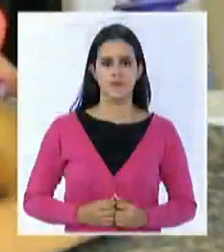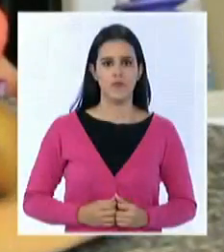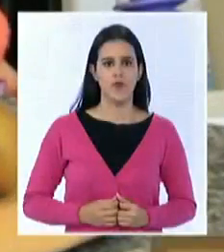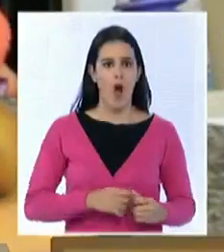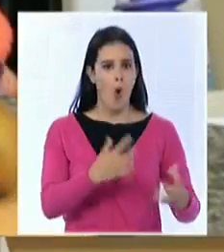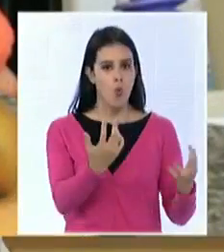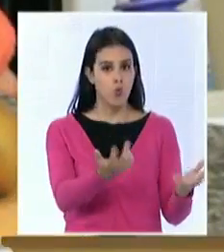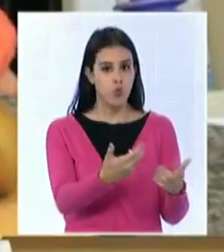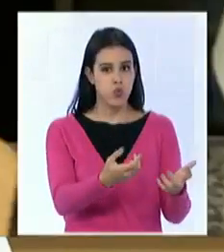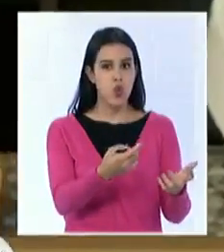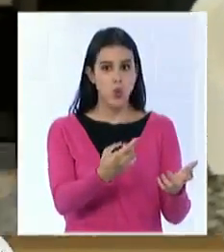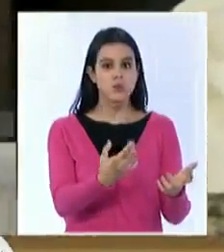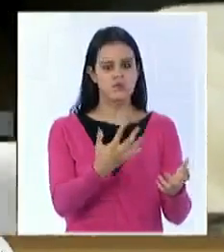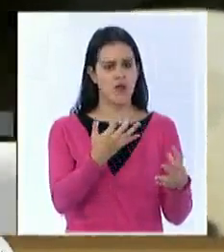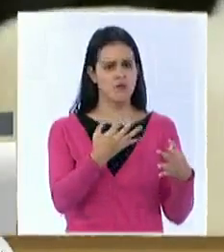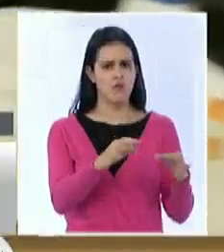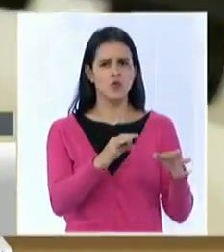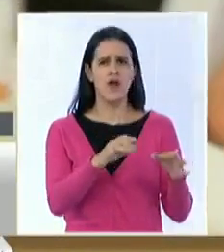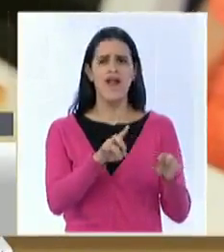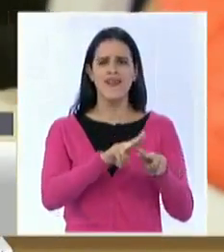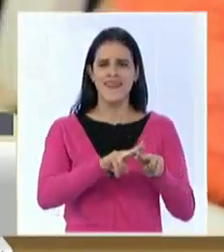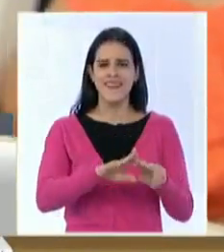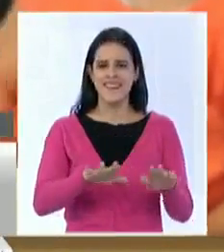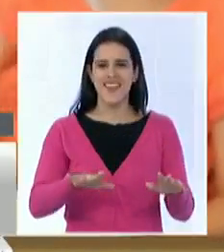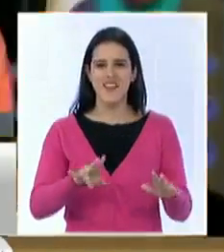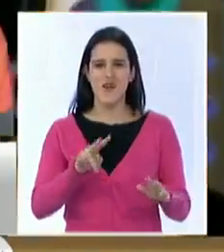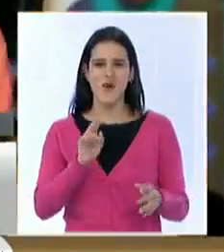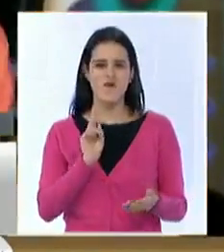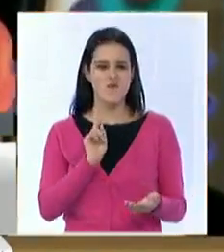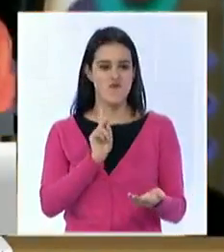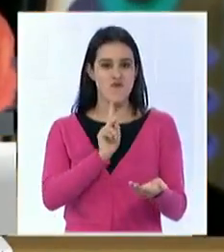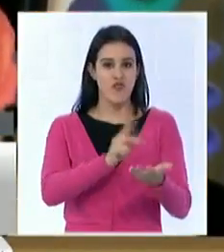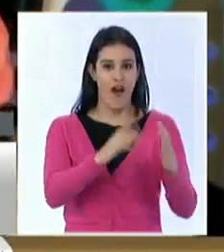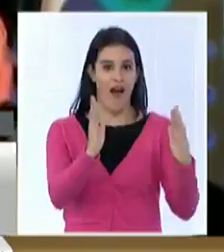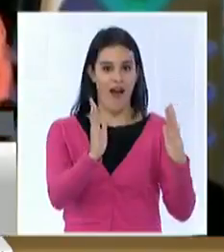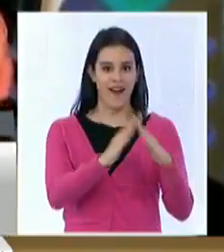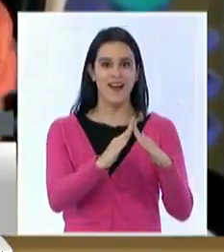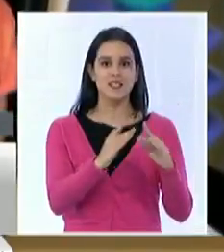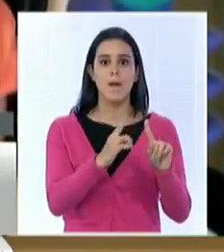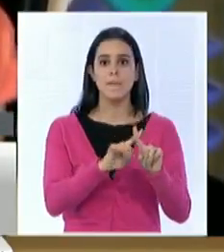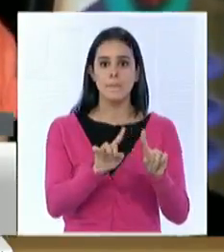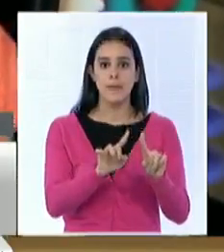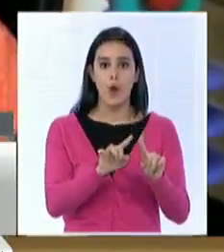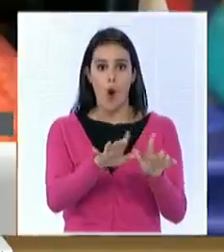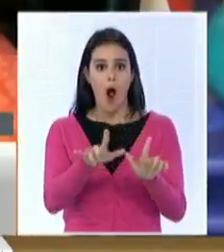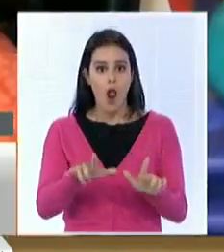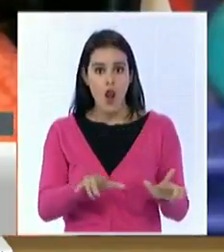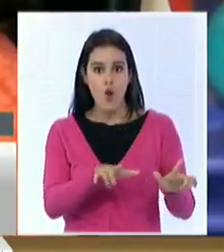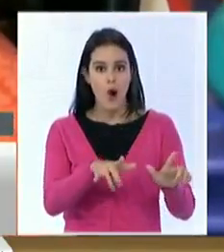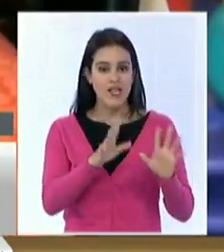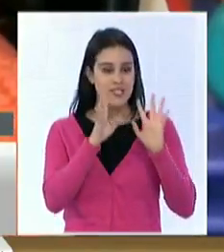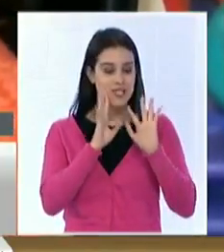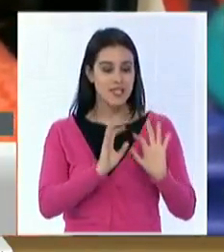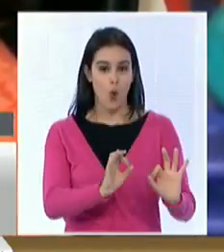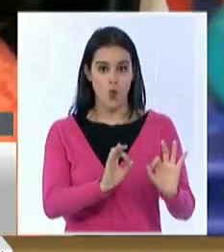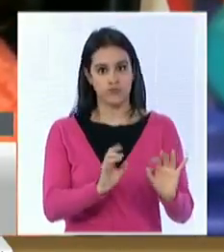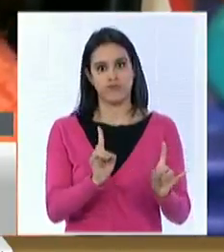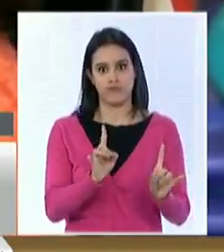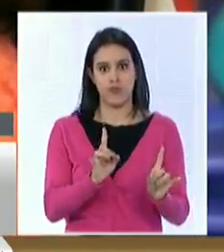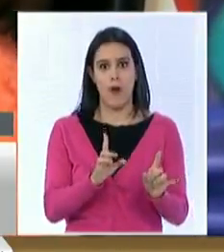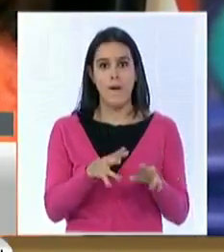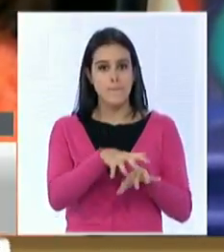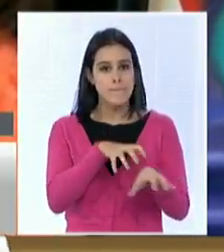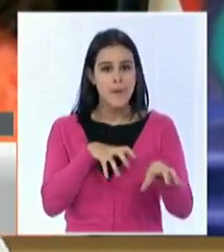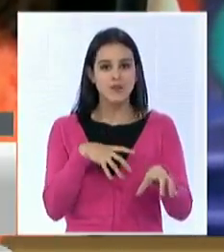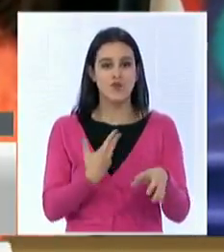La cocina es frecuentemente el primer lugar que los niños visitan al llegar, pero no siempre es el más seguro. Según los pediatras, millones